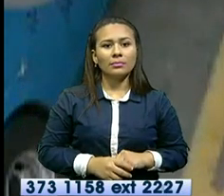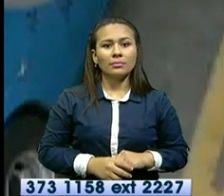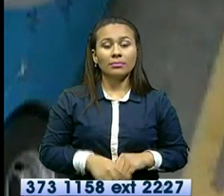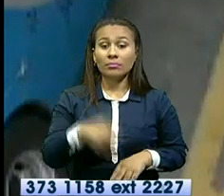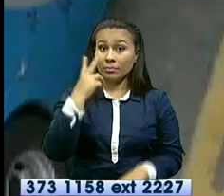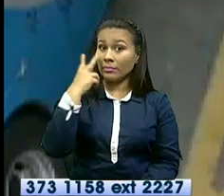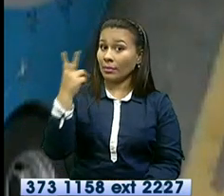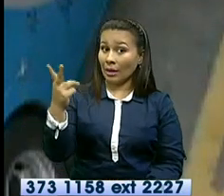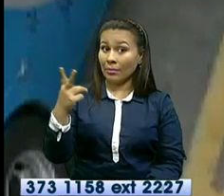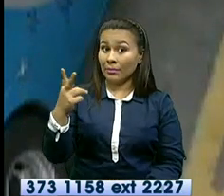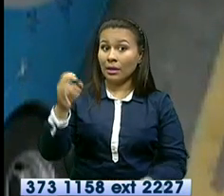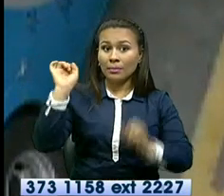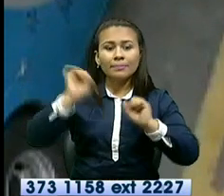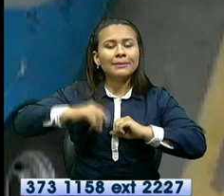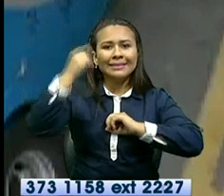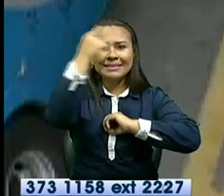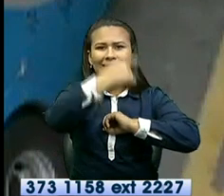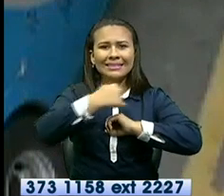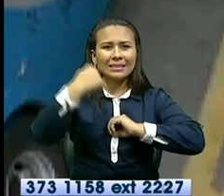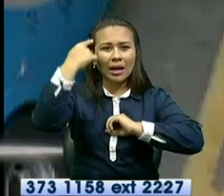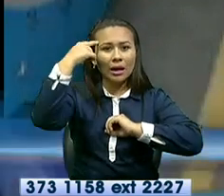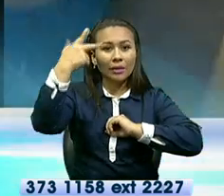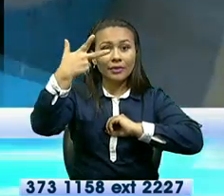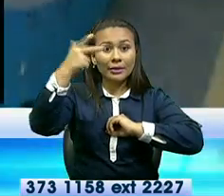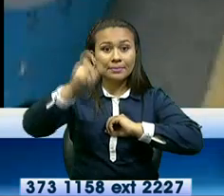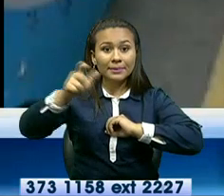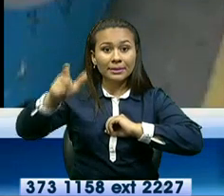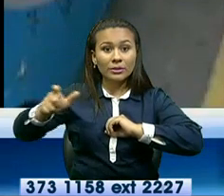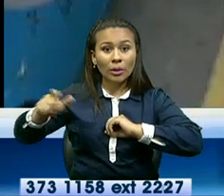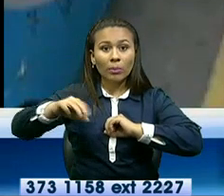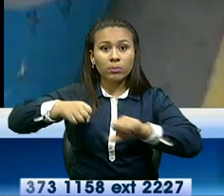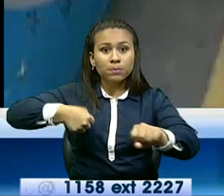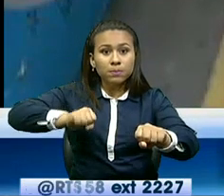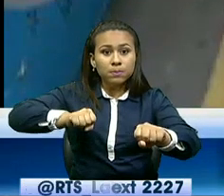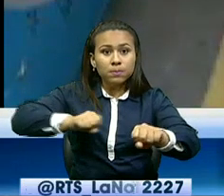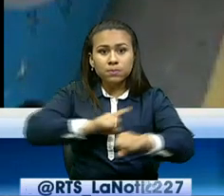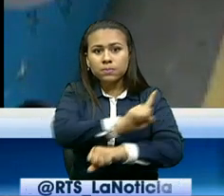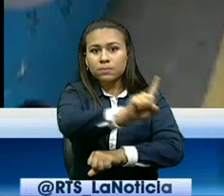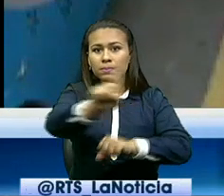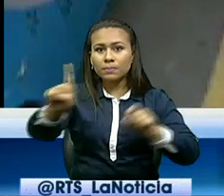Desde este ángulo se aprecia la llegada de tres delincuentes en dos motocicletas.